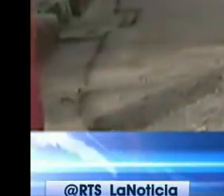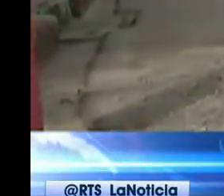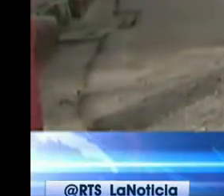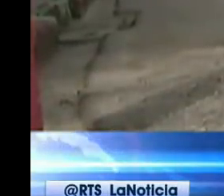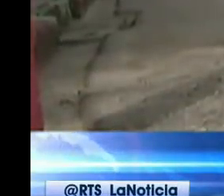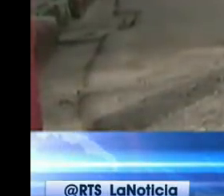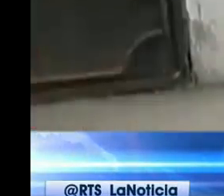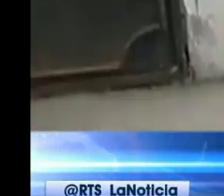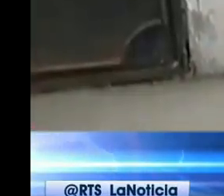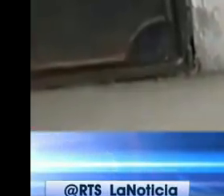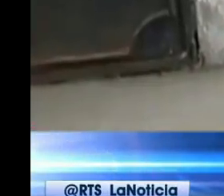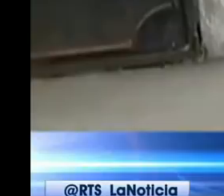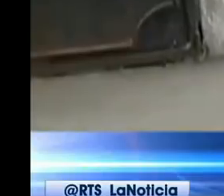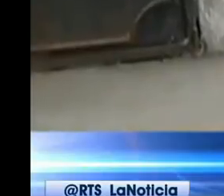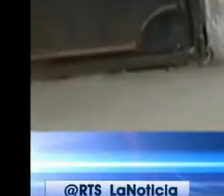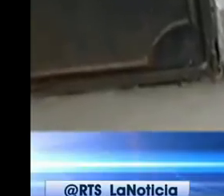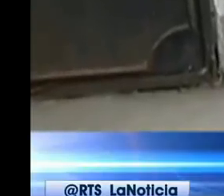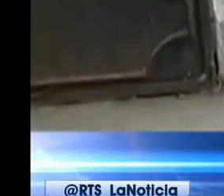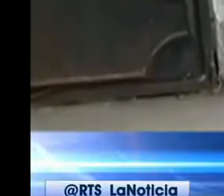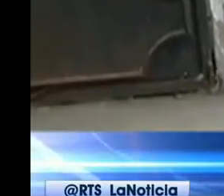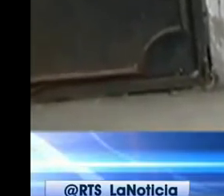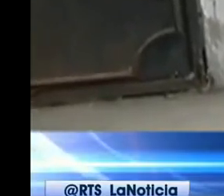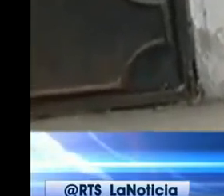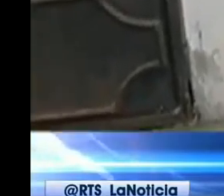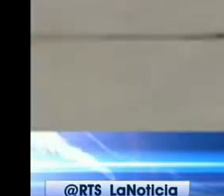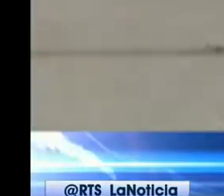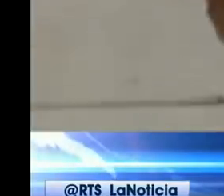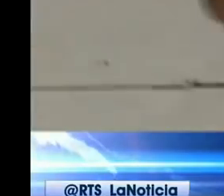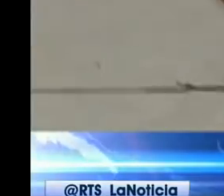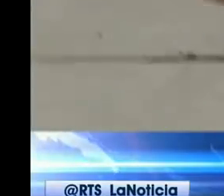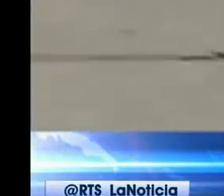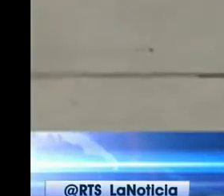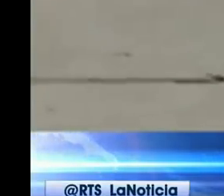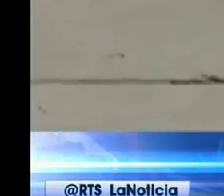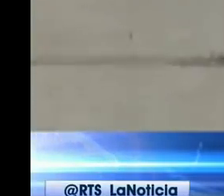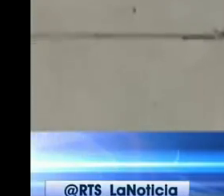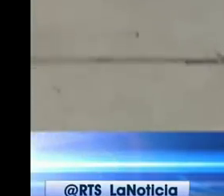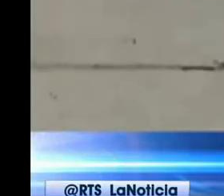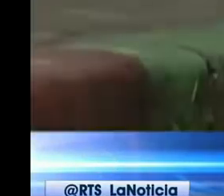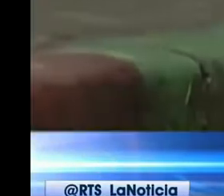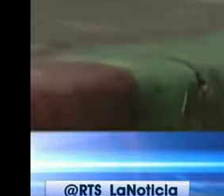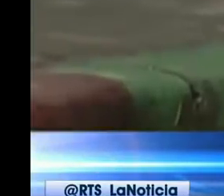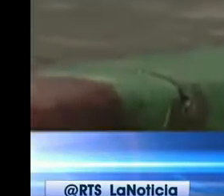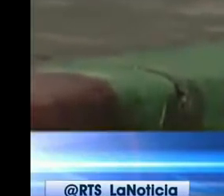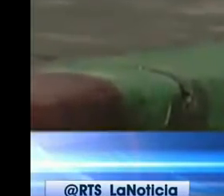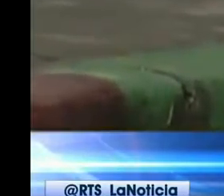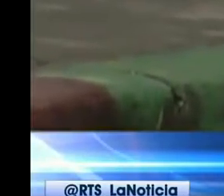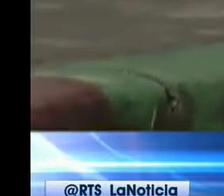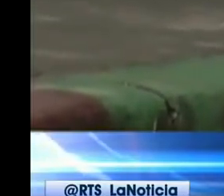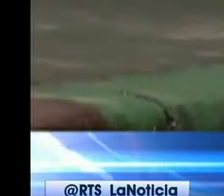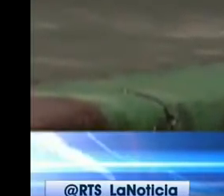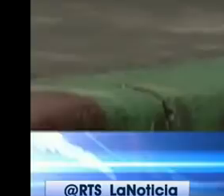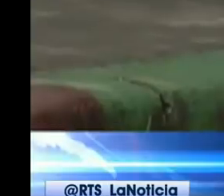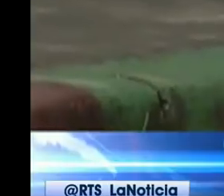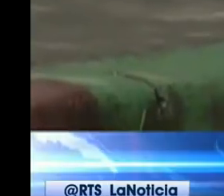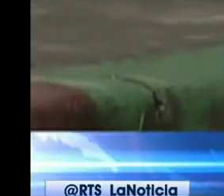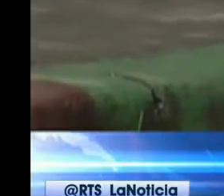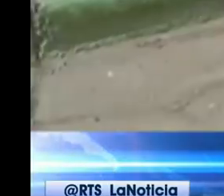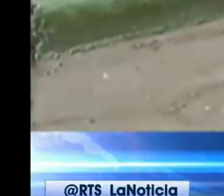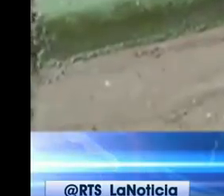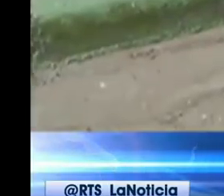Más adelante en la noticia en la comunidad. Tras la denuncia presentada en nuestro